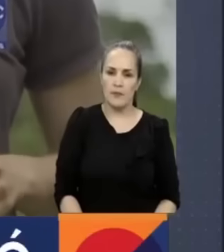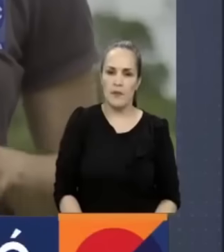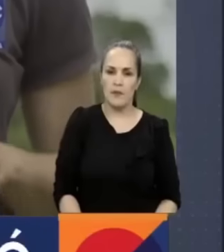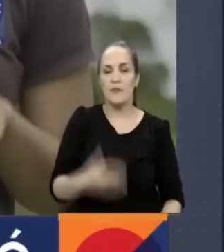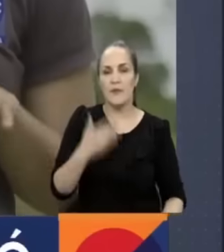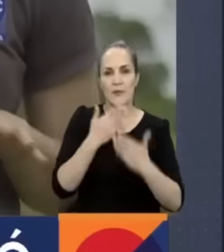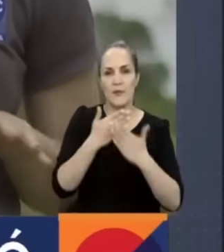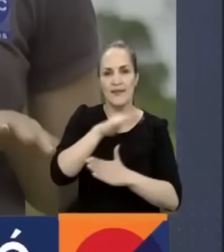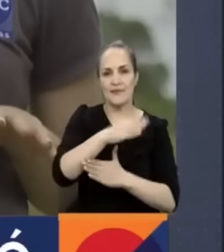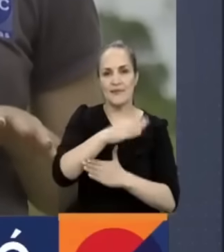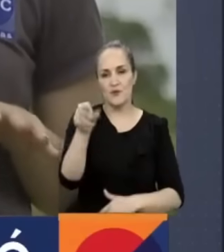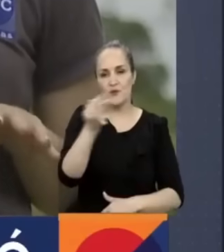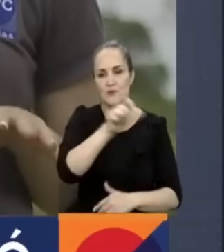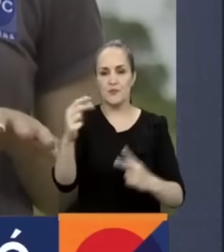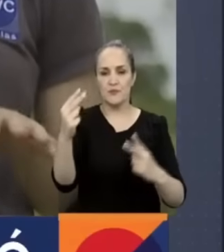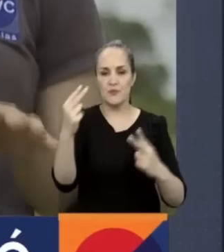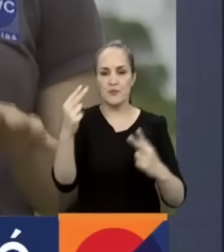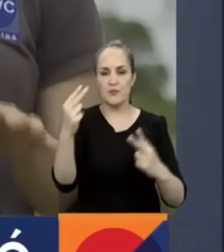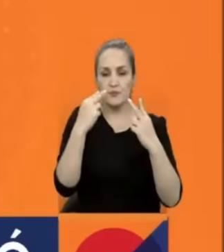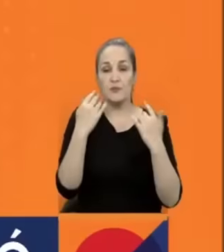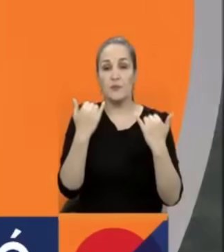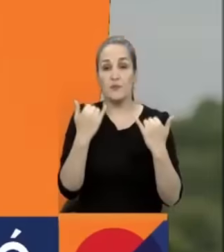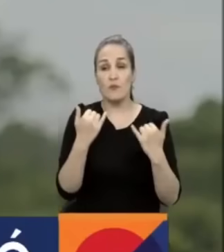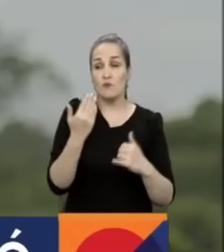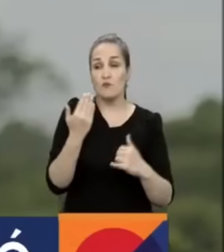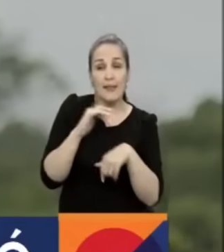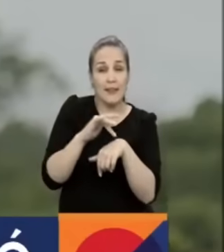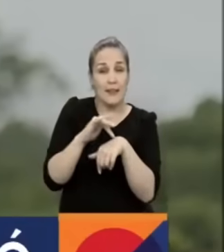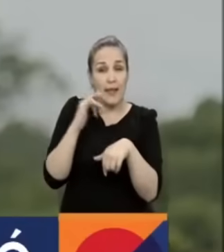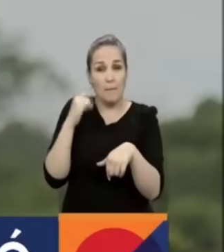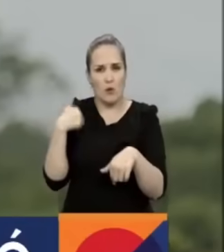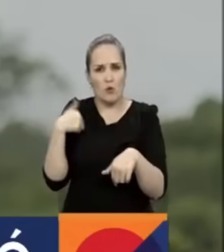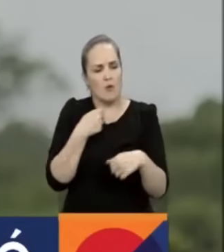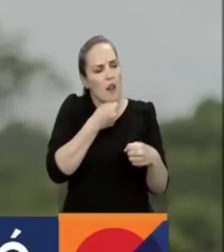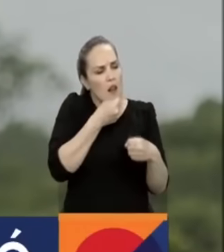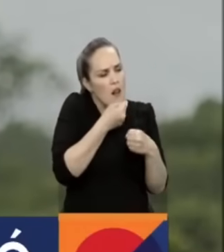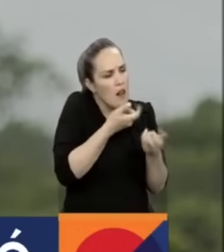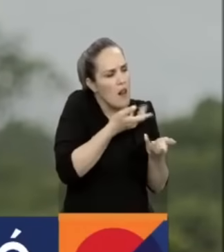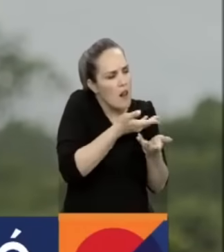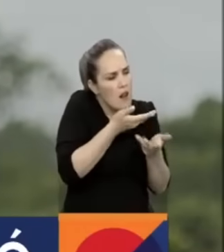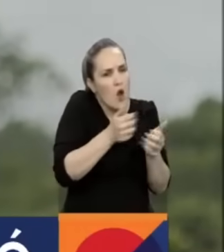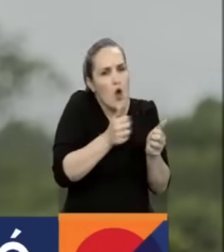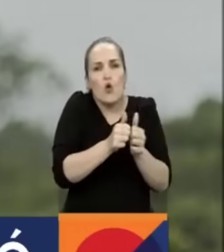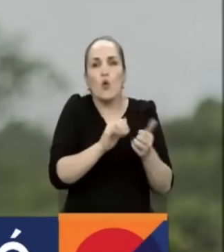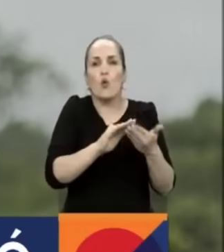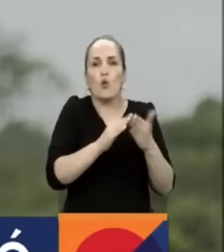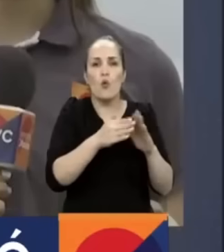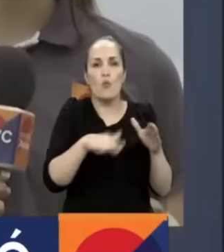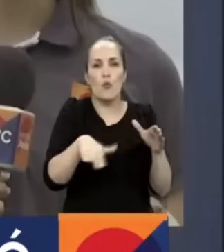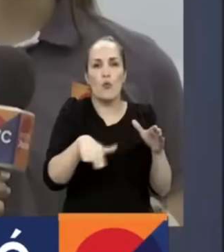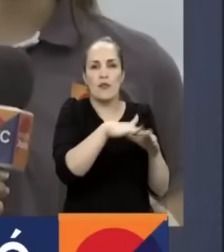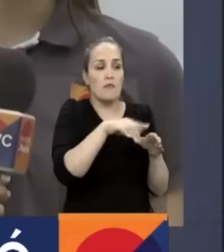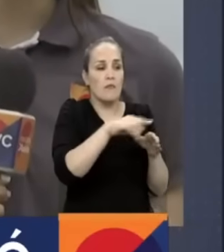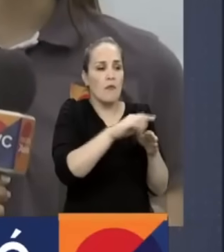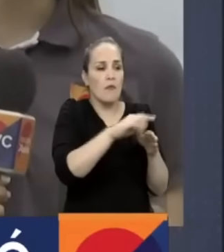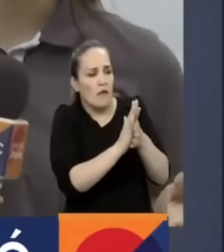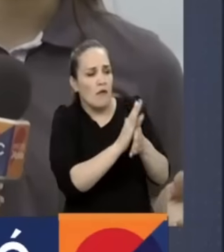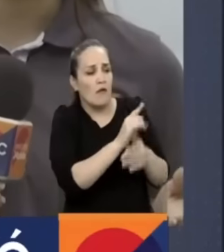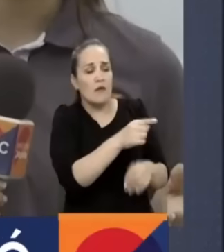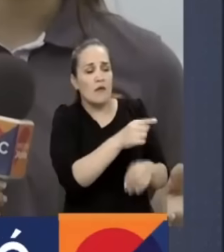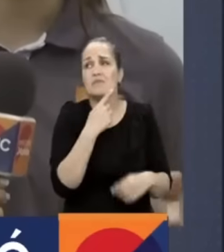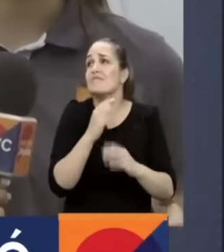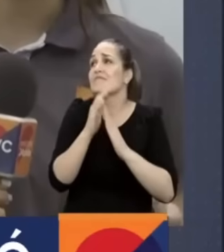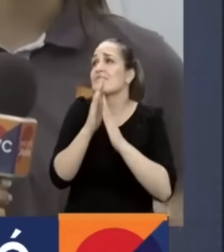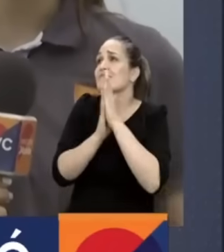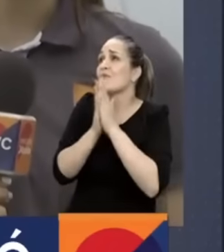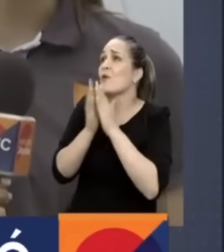Buenas tardes para usted y para todos los televidentes. Pues desde muy temprano hemos estado hablando y acompañando a las comunidades, quienes manifestaron que reciben con esperanza